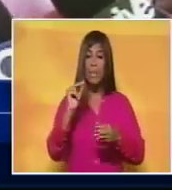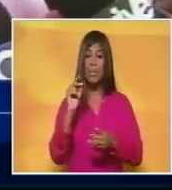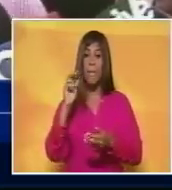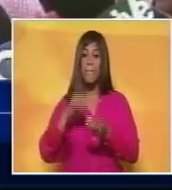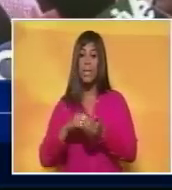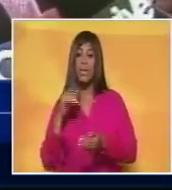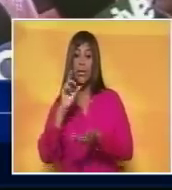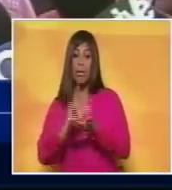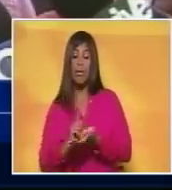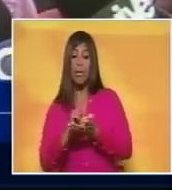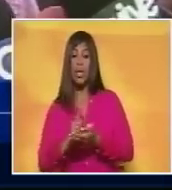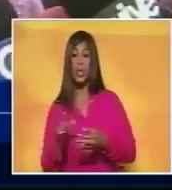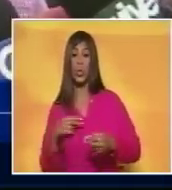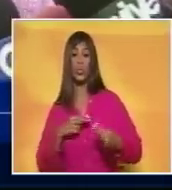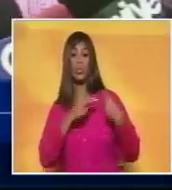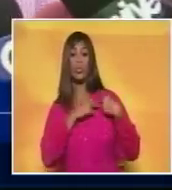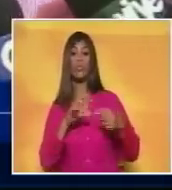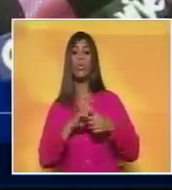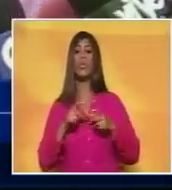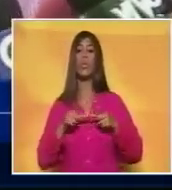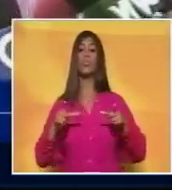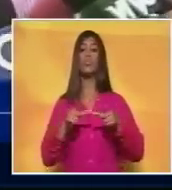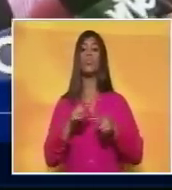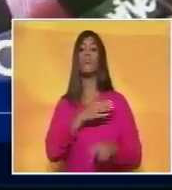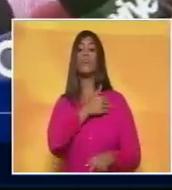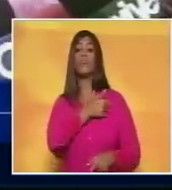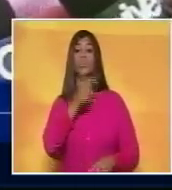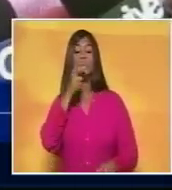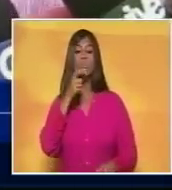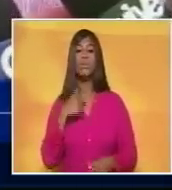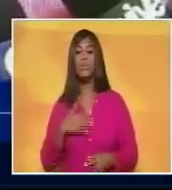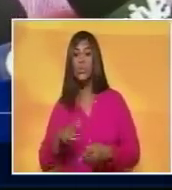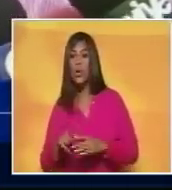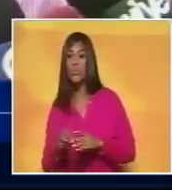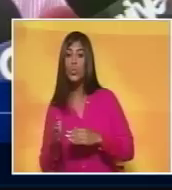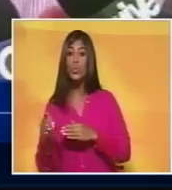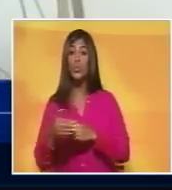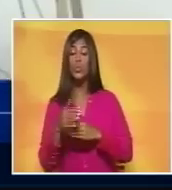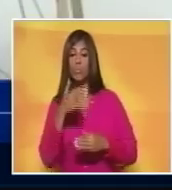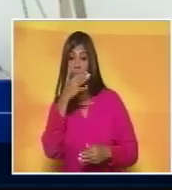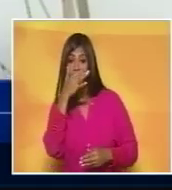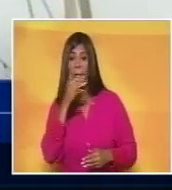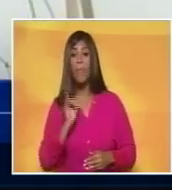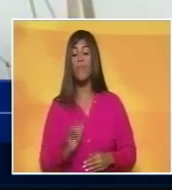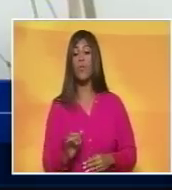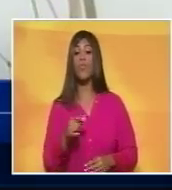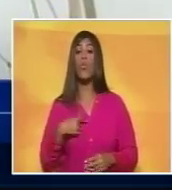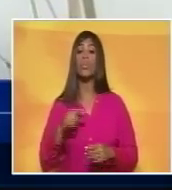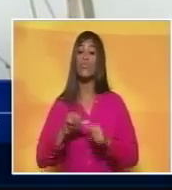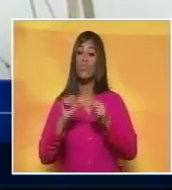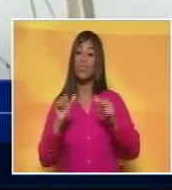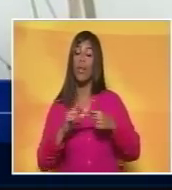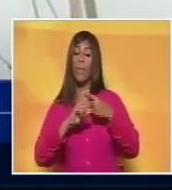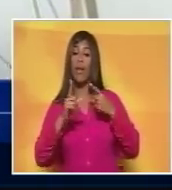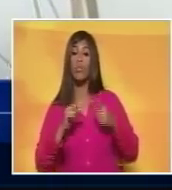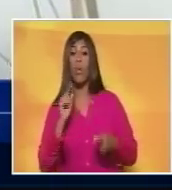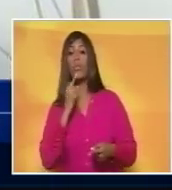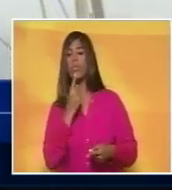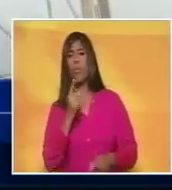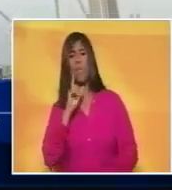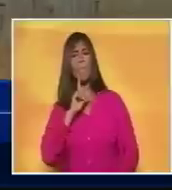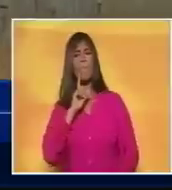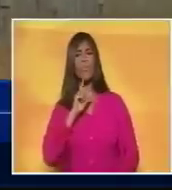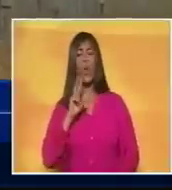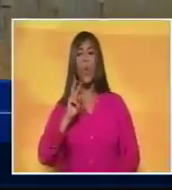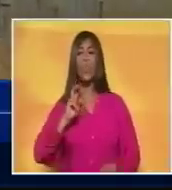en complicidad algún gerente de la estación de servicio. Hemos conversado con los dueños de las estaciones de servicio. Sobre el servicio eléctrico, desmintió que se esté